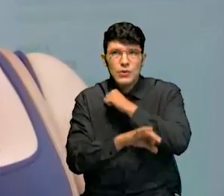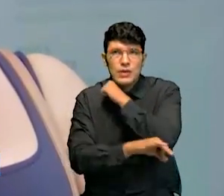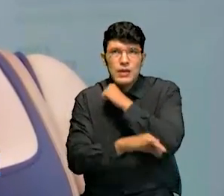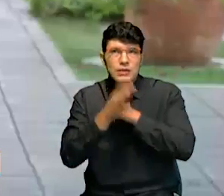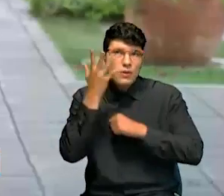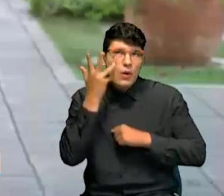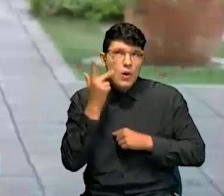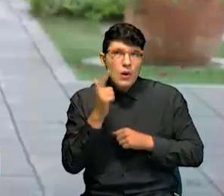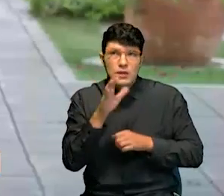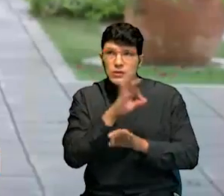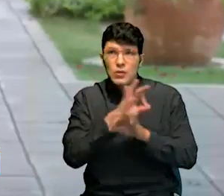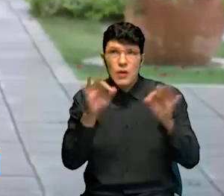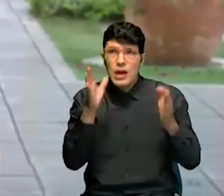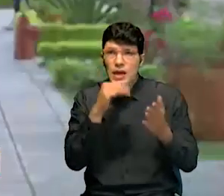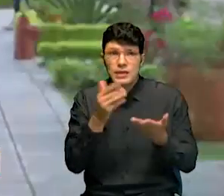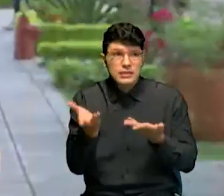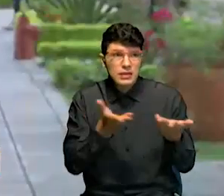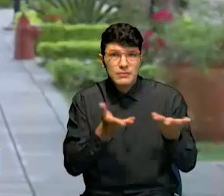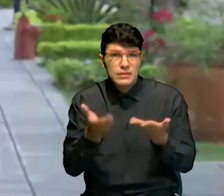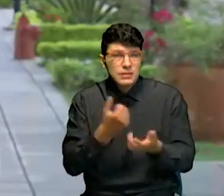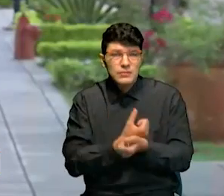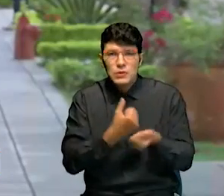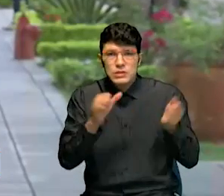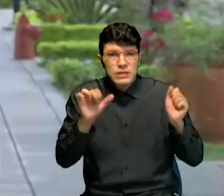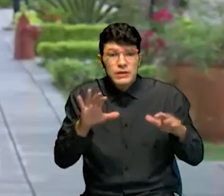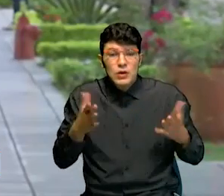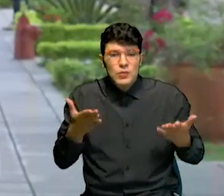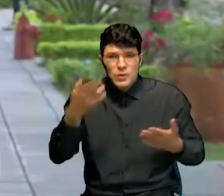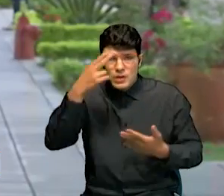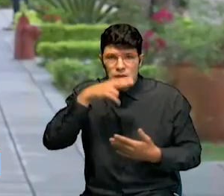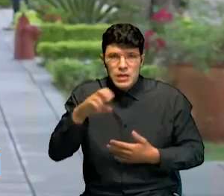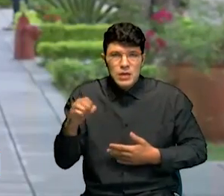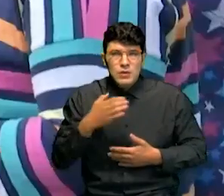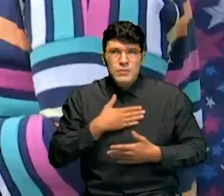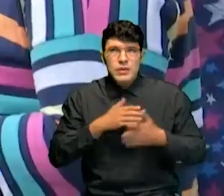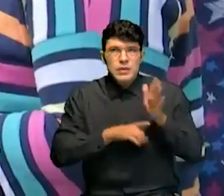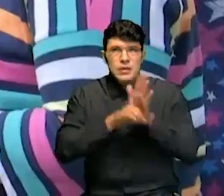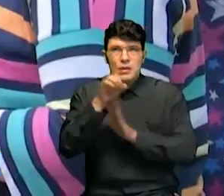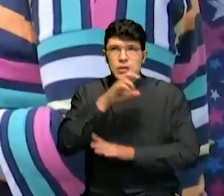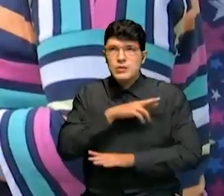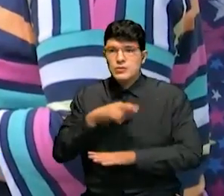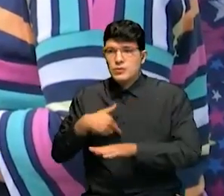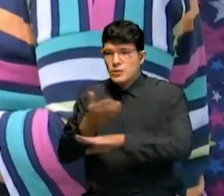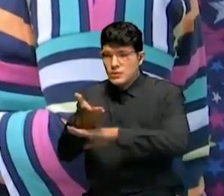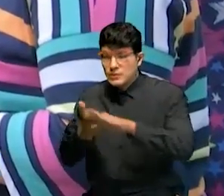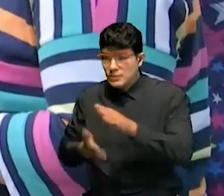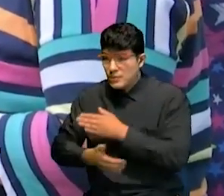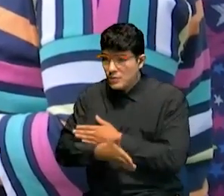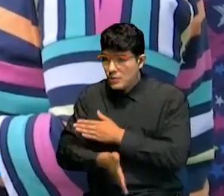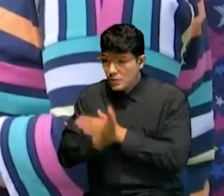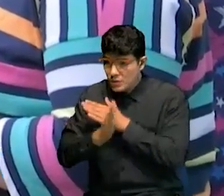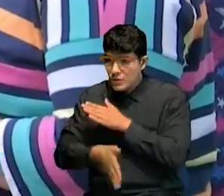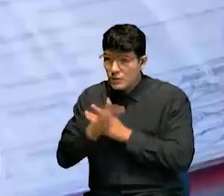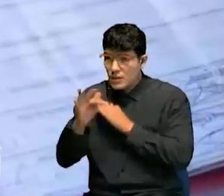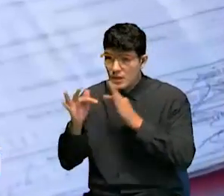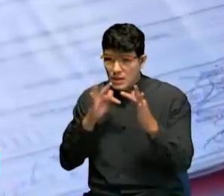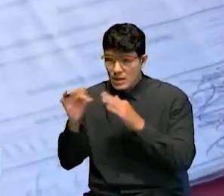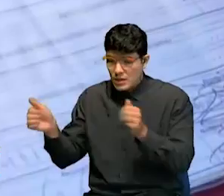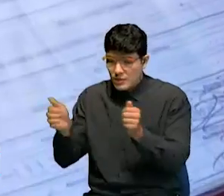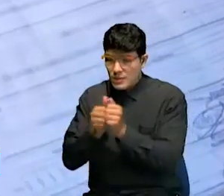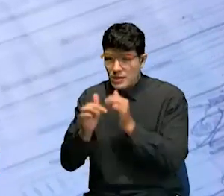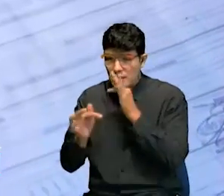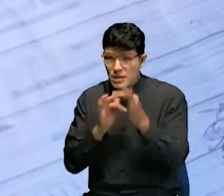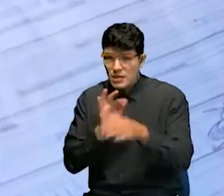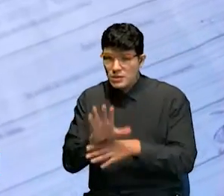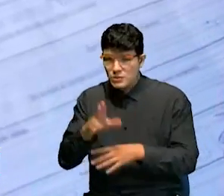sin estos servicios es imposible estamos exigiendo la dps comeva la contenida en las terapias y acompañamiento terapéutico para nuestros hijos